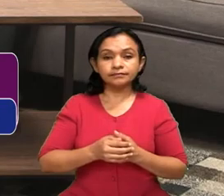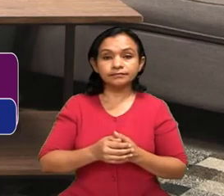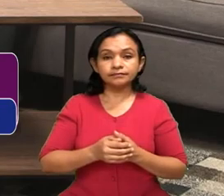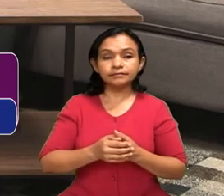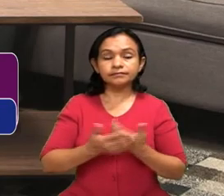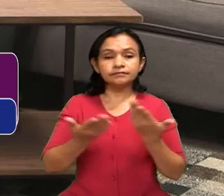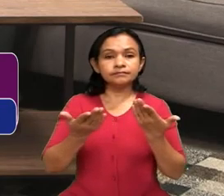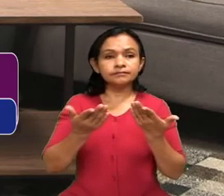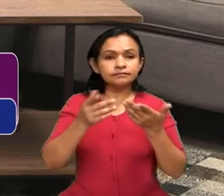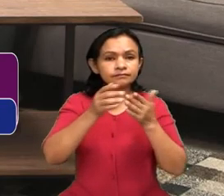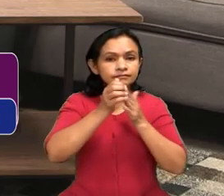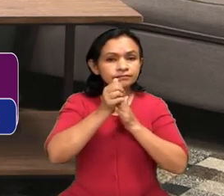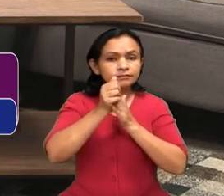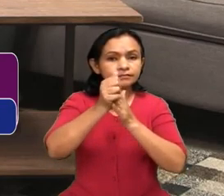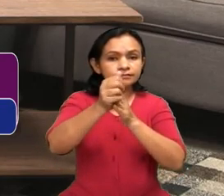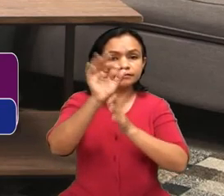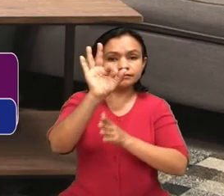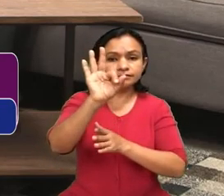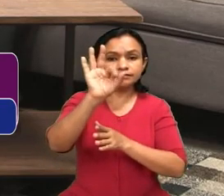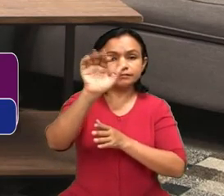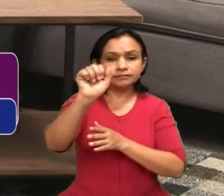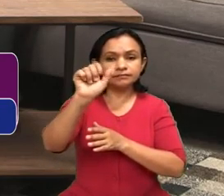bajo la guía del Frente Sandinista,